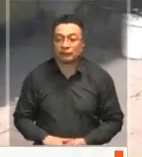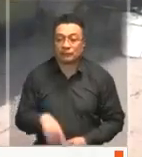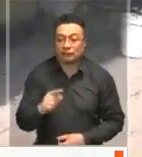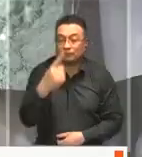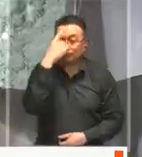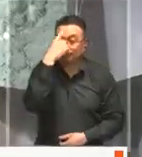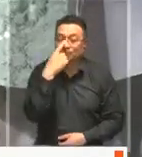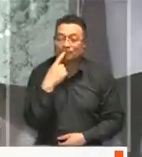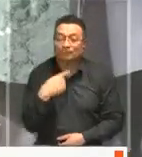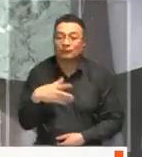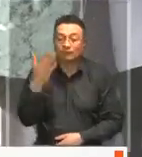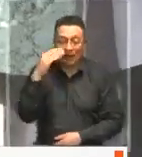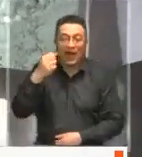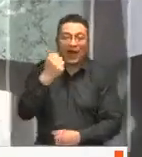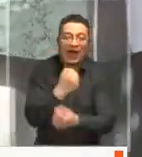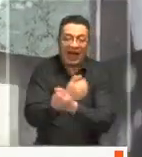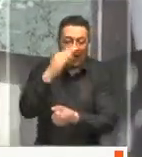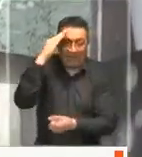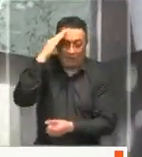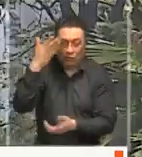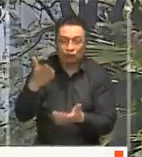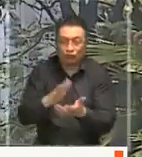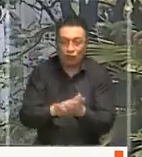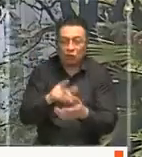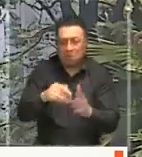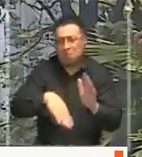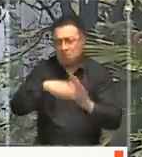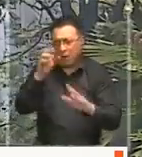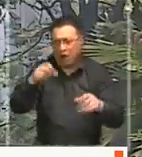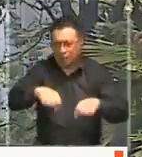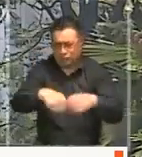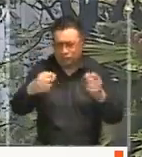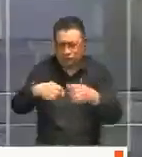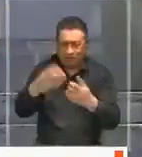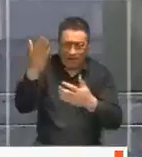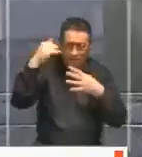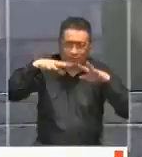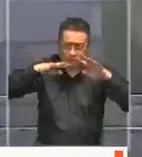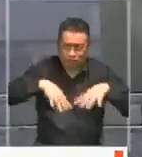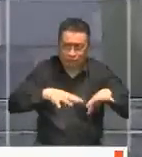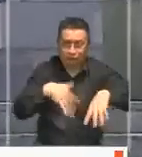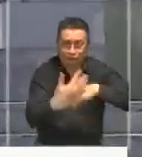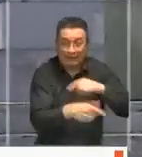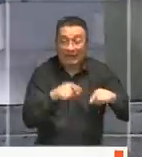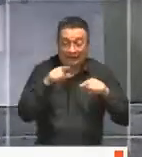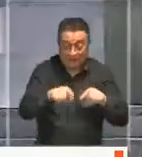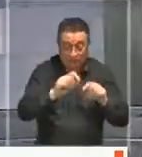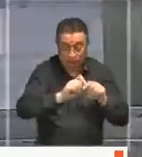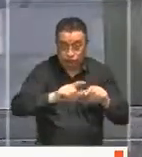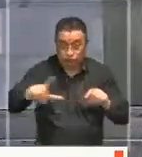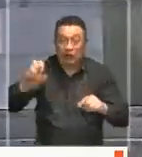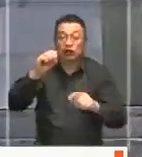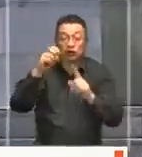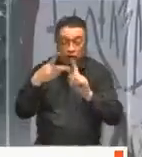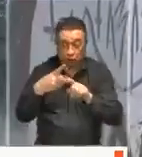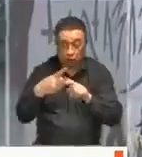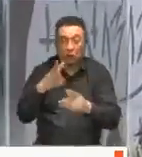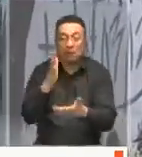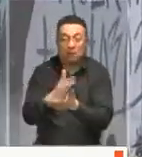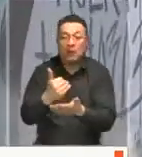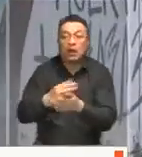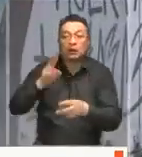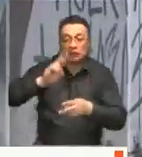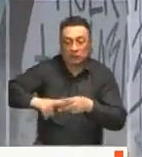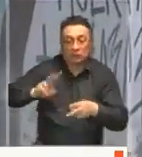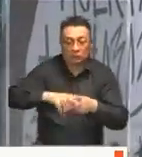monumento a los mártires de Carabineros, uno de los más vandalizados durante el estallido social. Es aquí donde se inició la segunda etapa del plan de recuperación